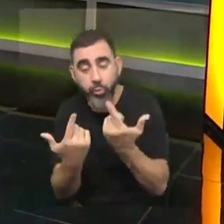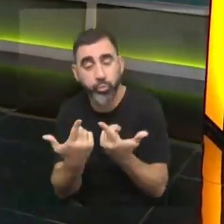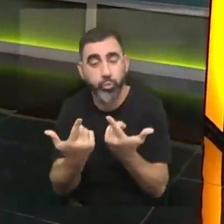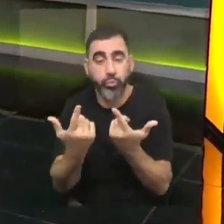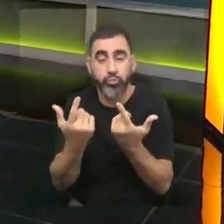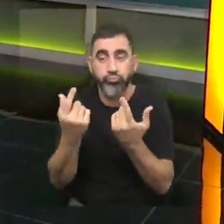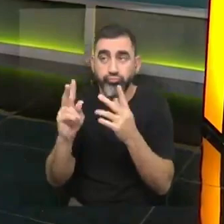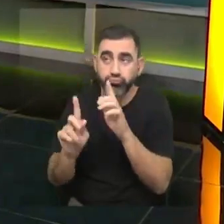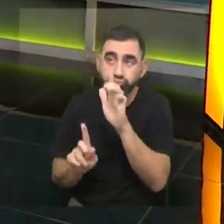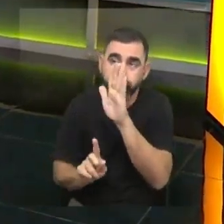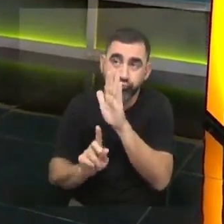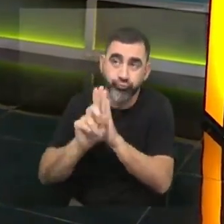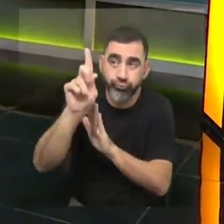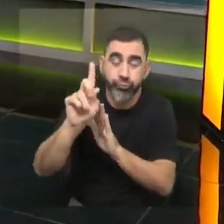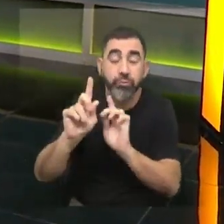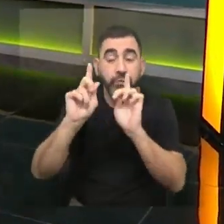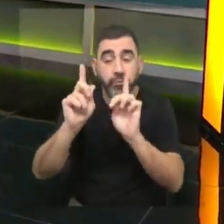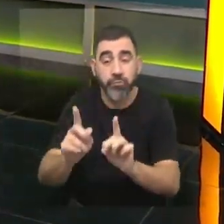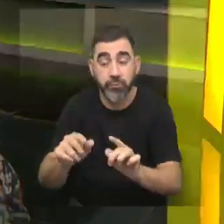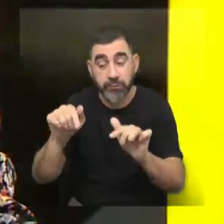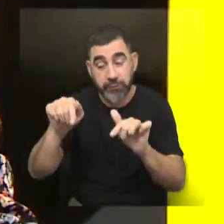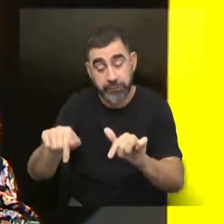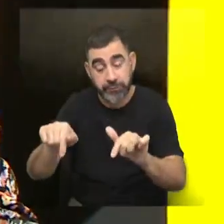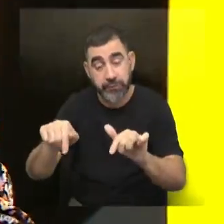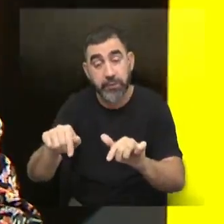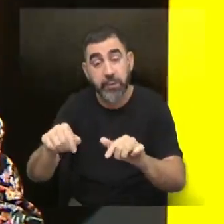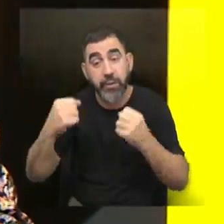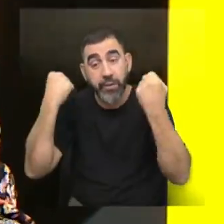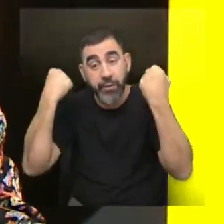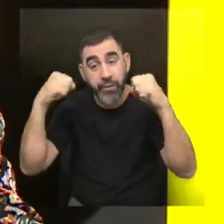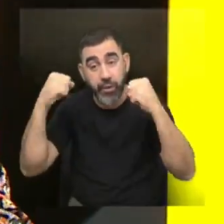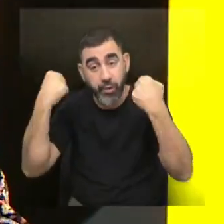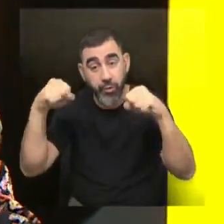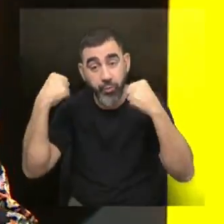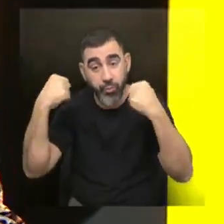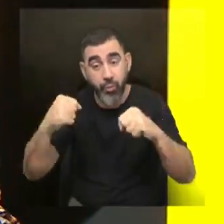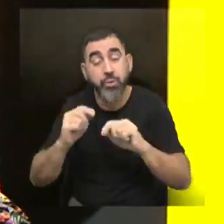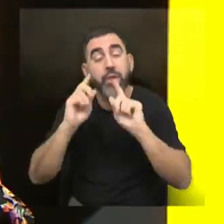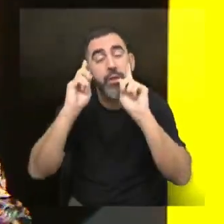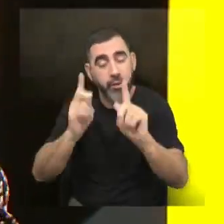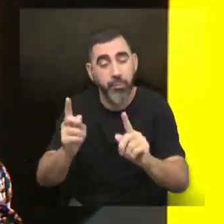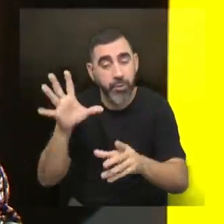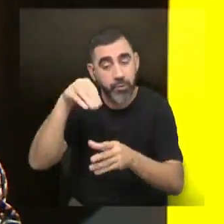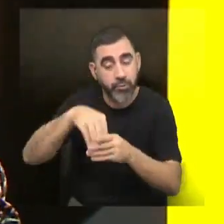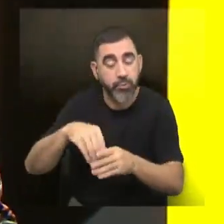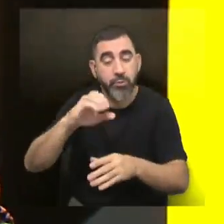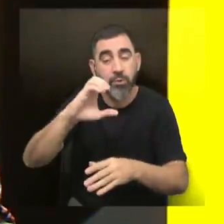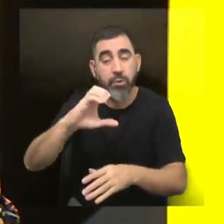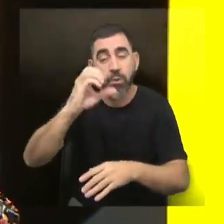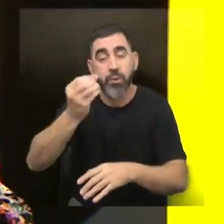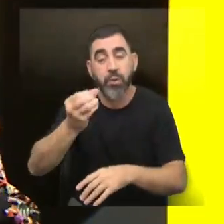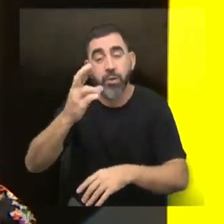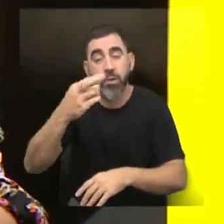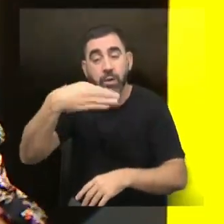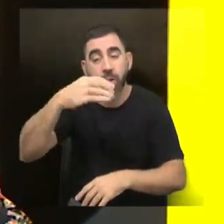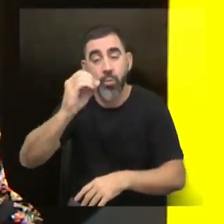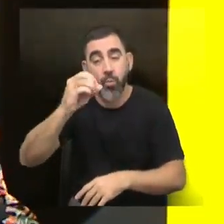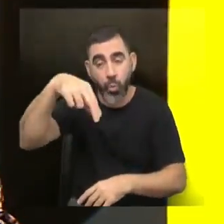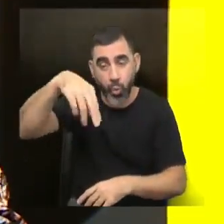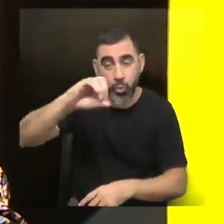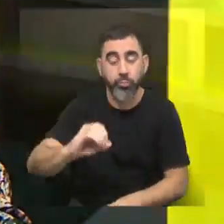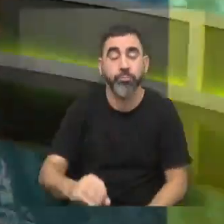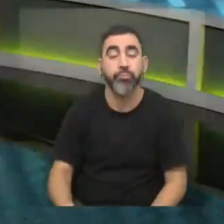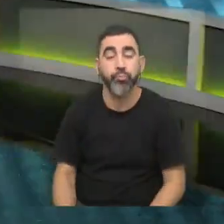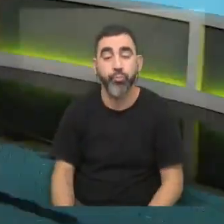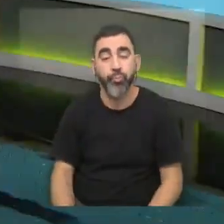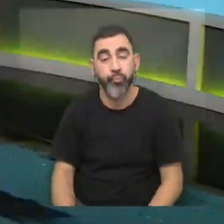naves espaciales y acá llegamos finalmente al deporte, también incorporó la fibra de carbono como un elemento muy presente.